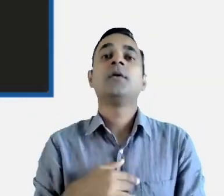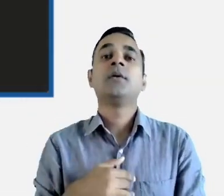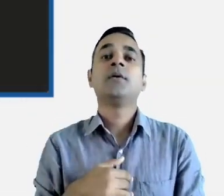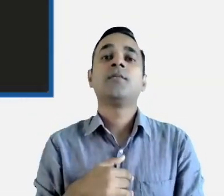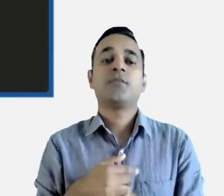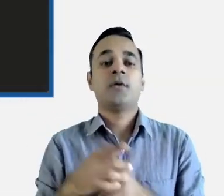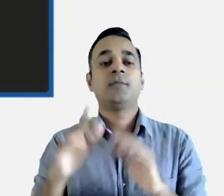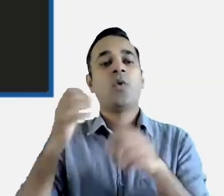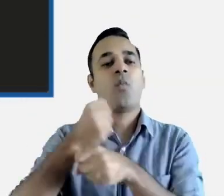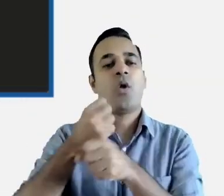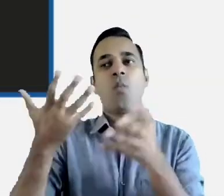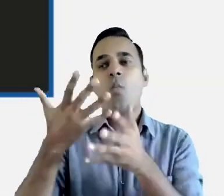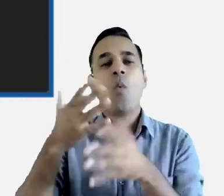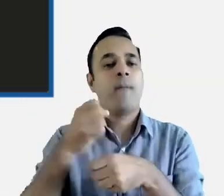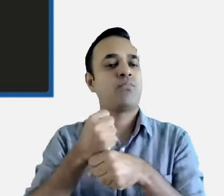de infraestructura.